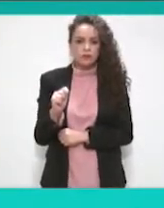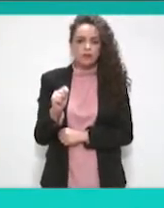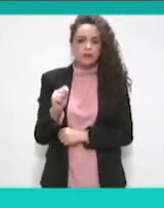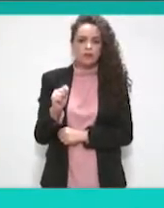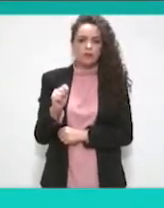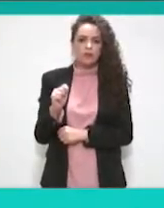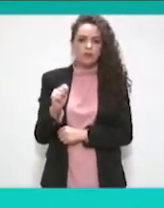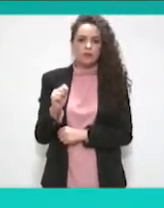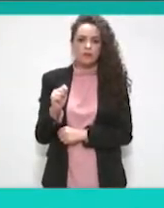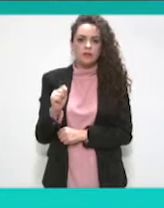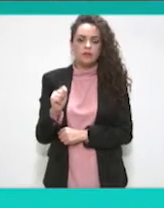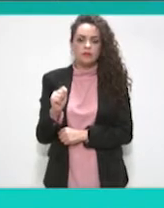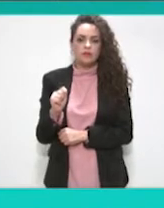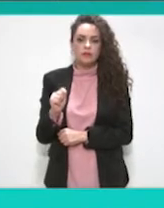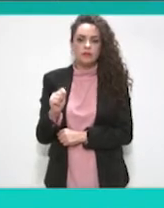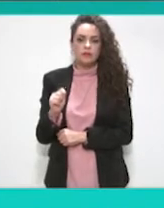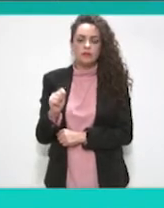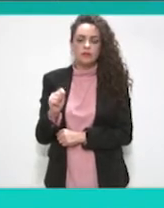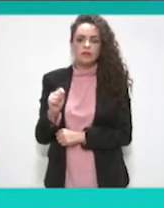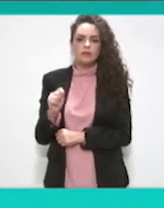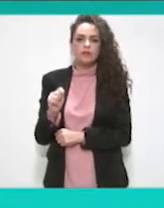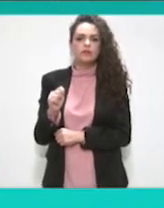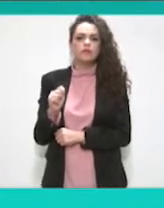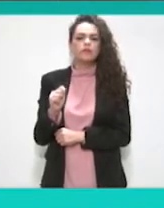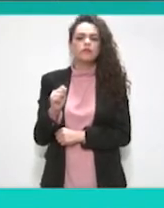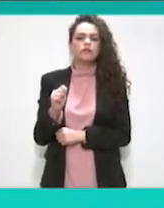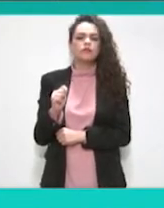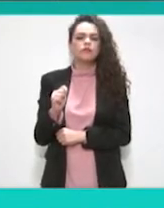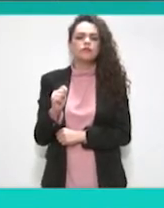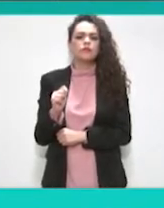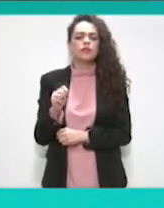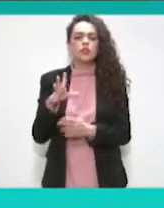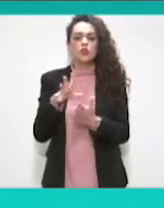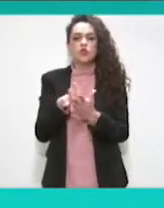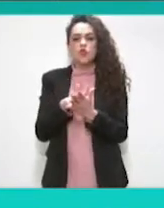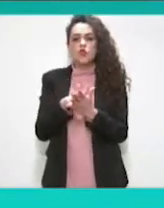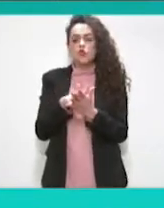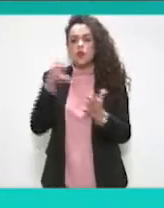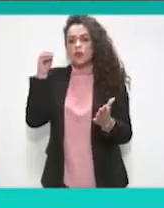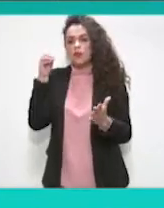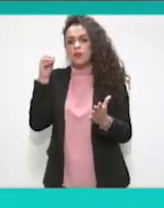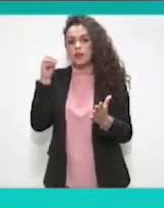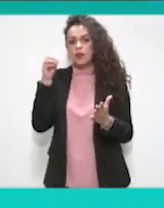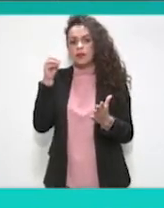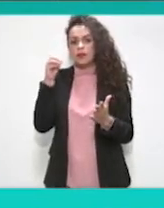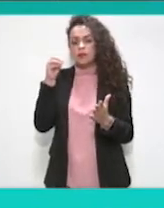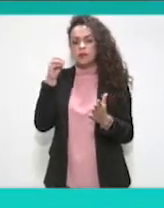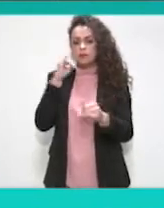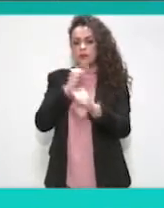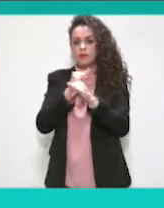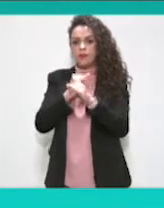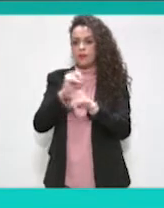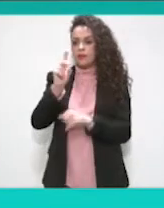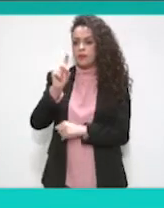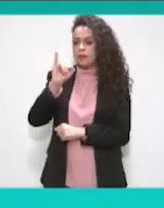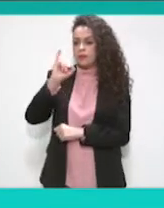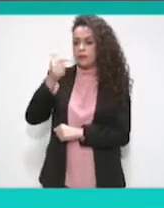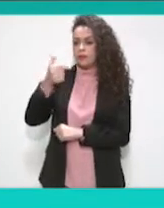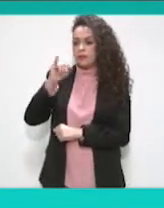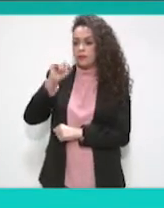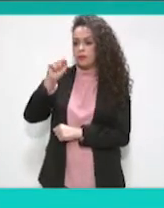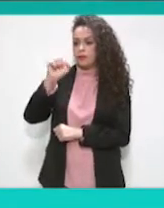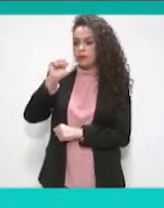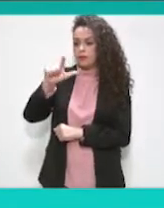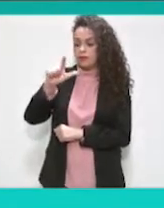al conacyt la ver la copia digital la versión digital del